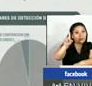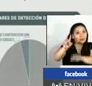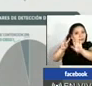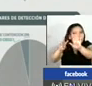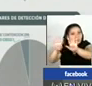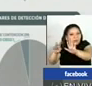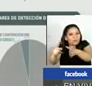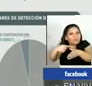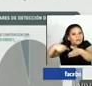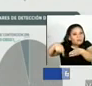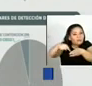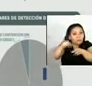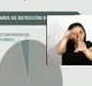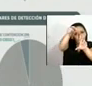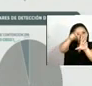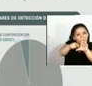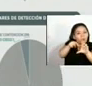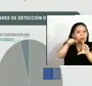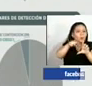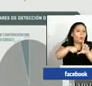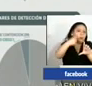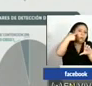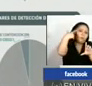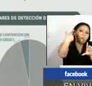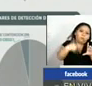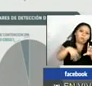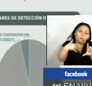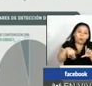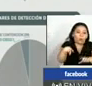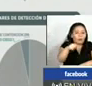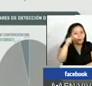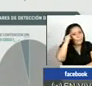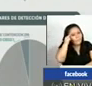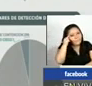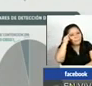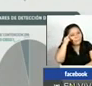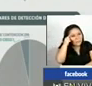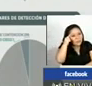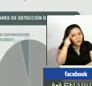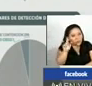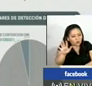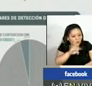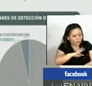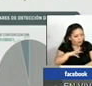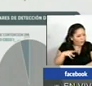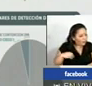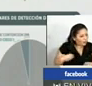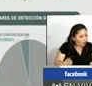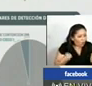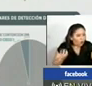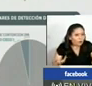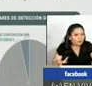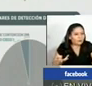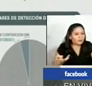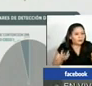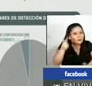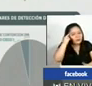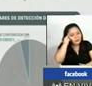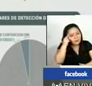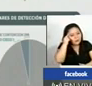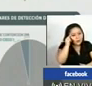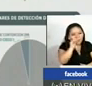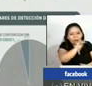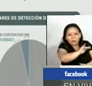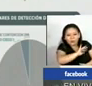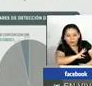179 salvadoreños se encuentran en estado crítico. ¿Se imaginan lo que debe estar pensando su familia en este momento? Que saben